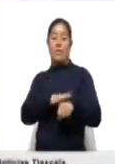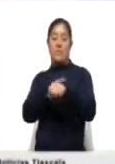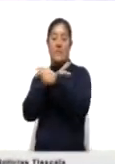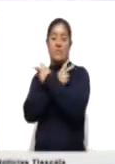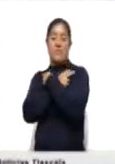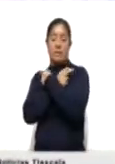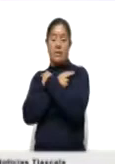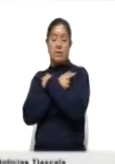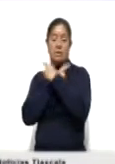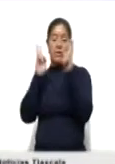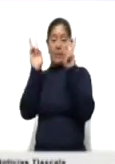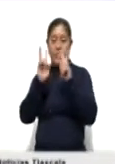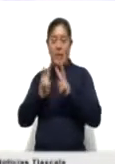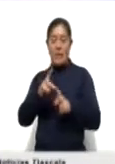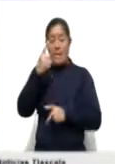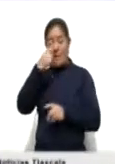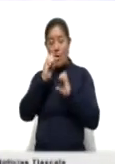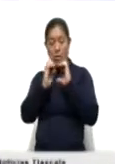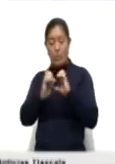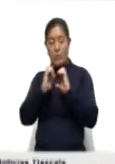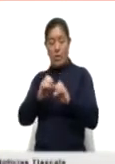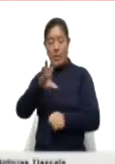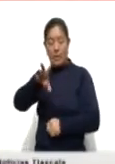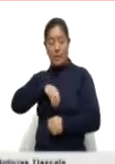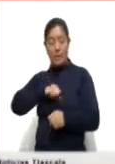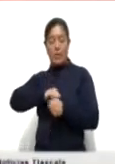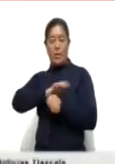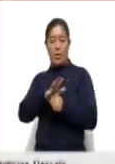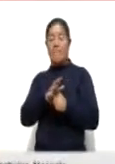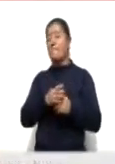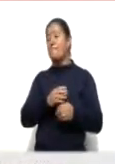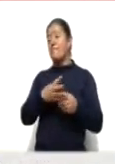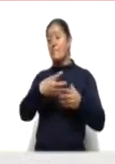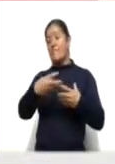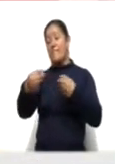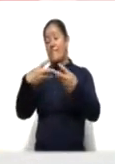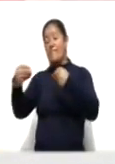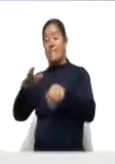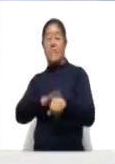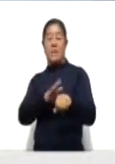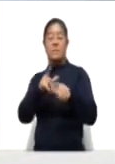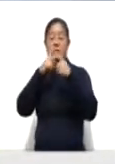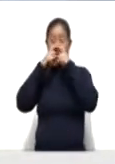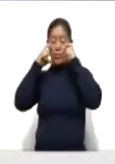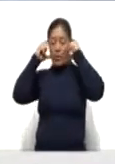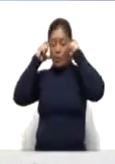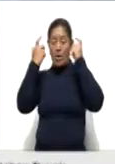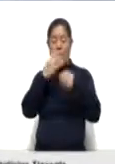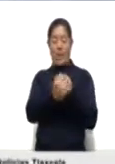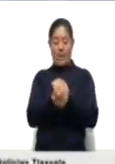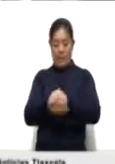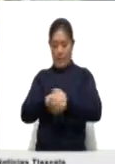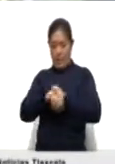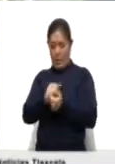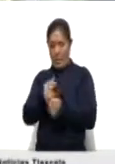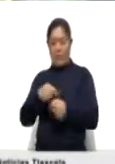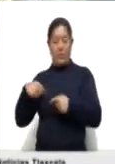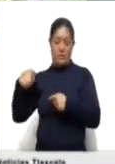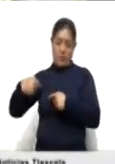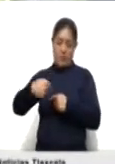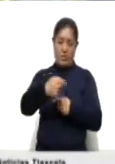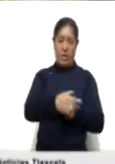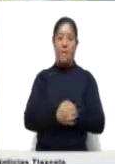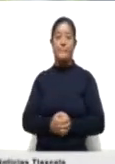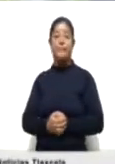vacacional de verano, para evitar la propagación del virus. El uso de cubrebocas en lugares públicos, el lavado frecuente de manos y la